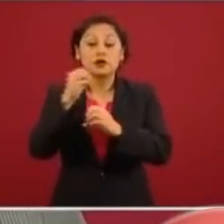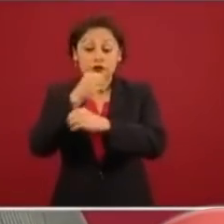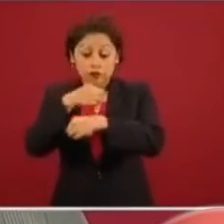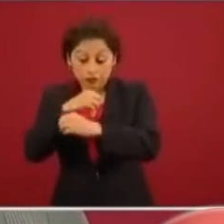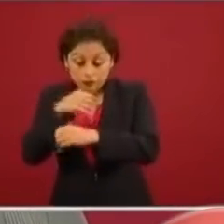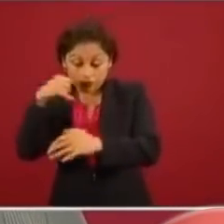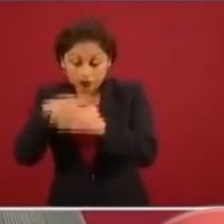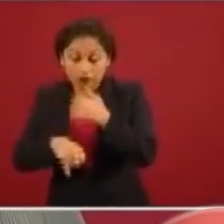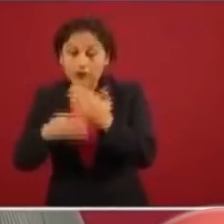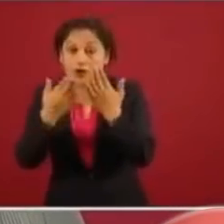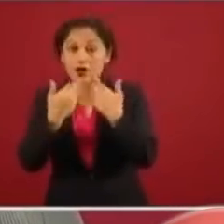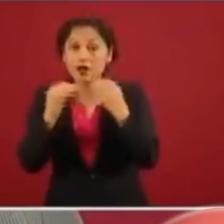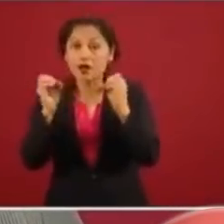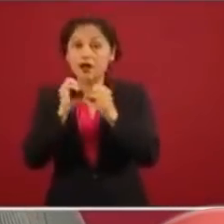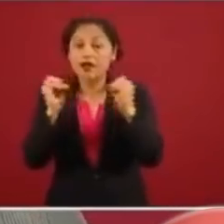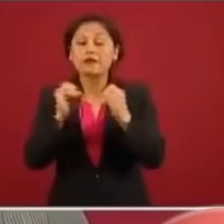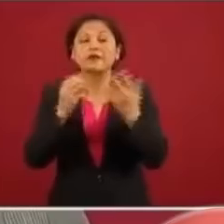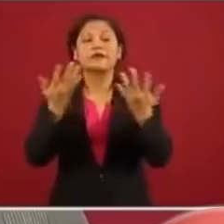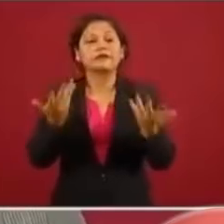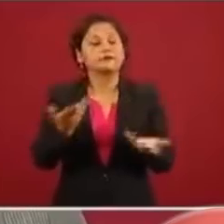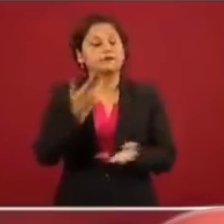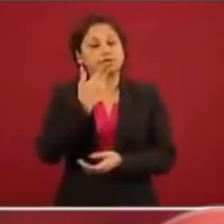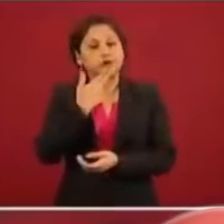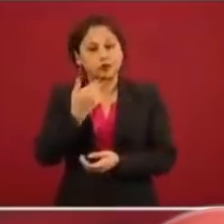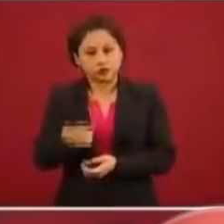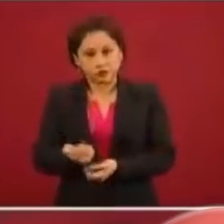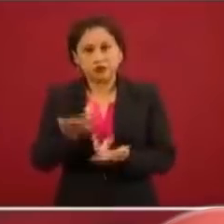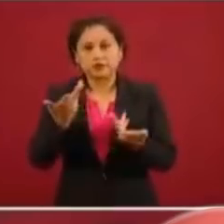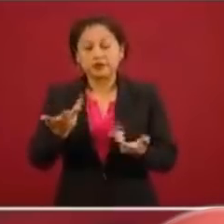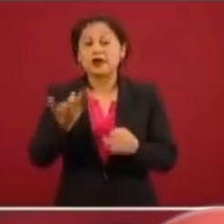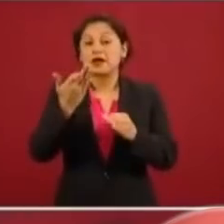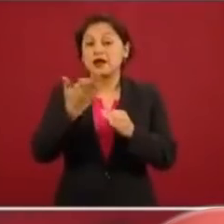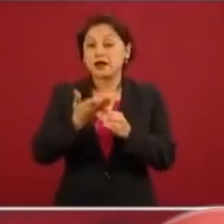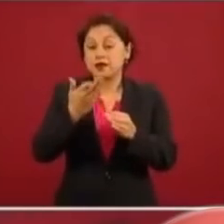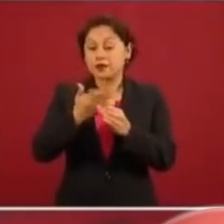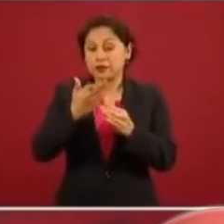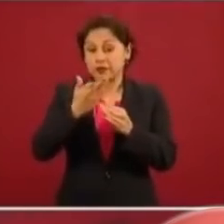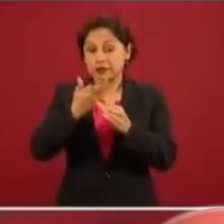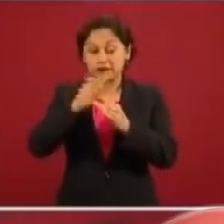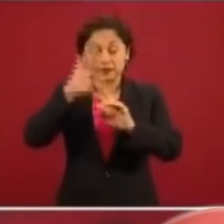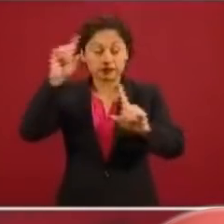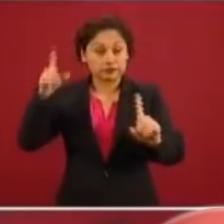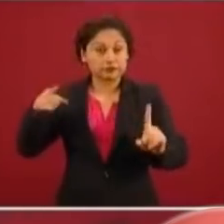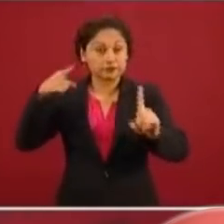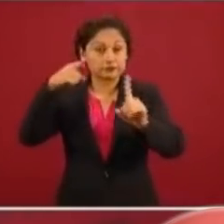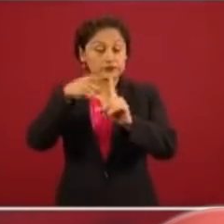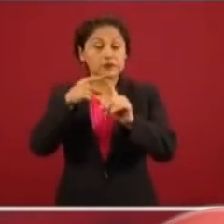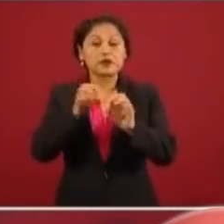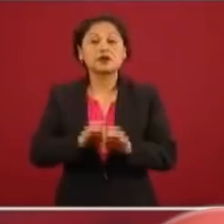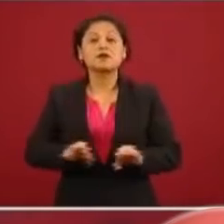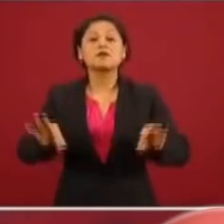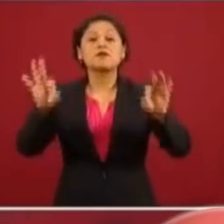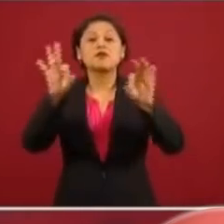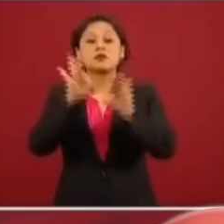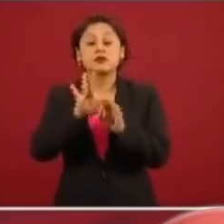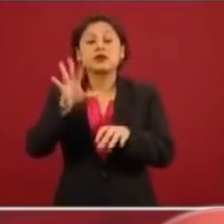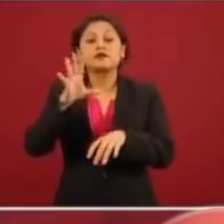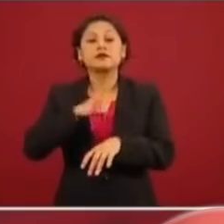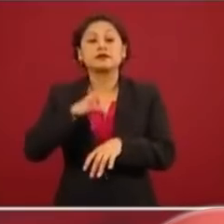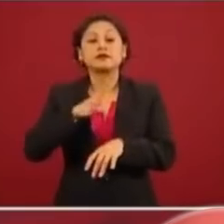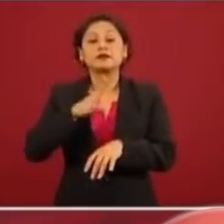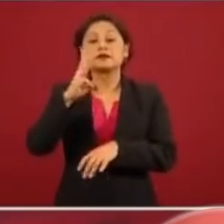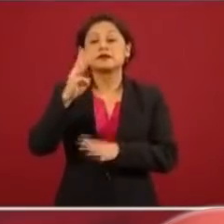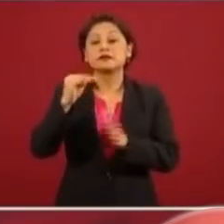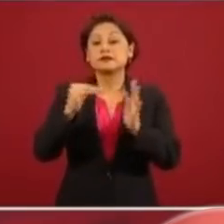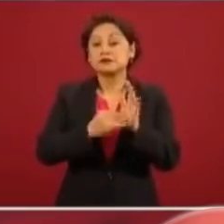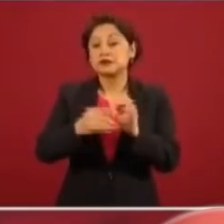el control epidemiológico, pero no para la fase y para el objetivo que tenemos al tener los 3.181